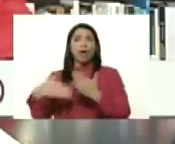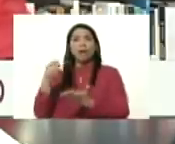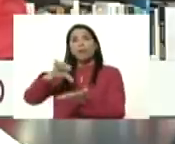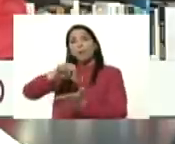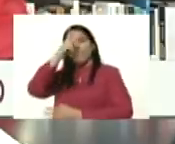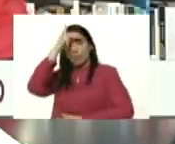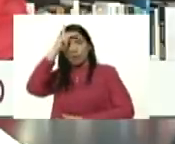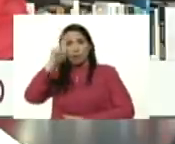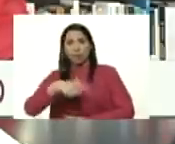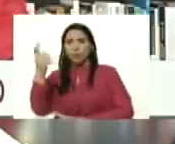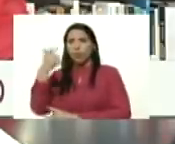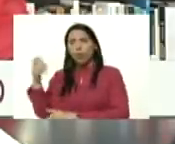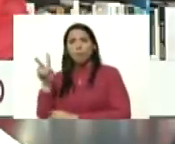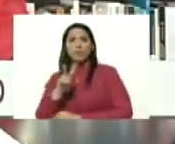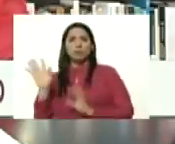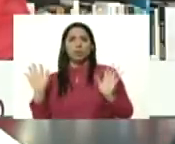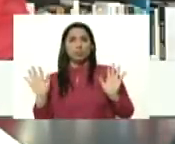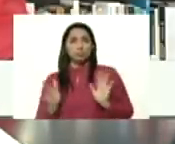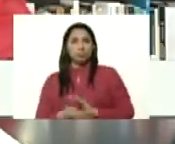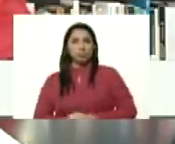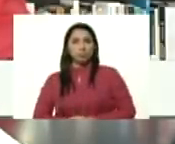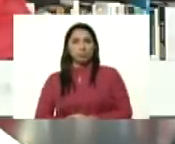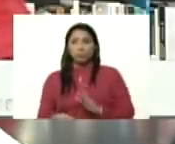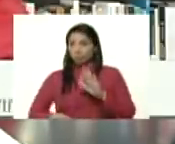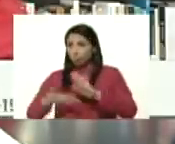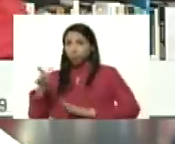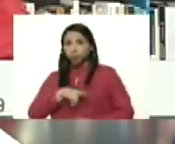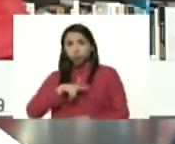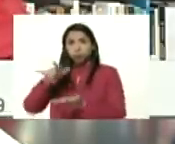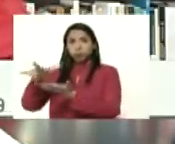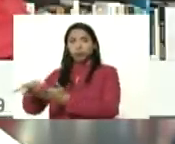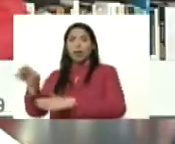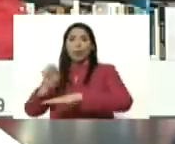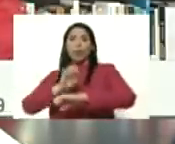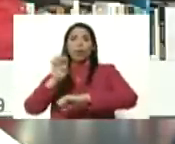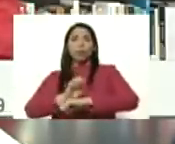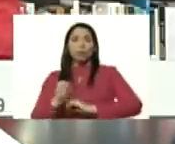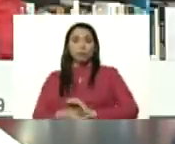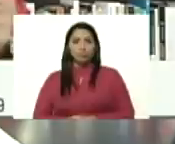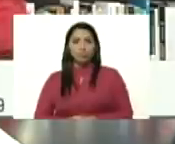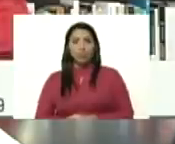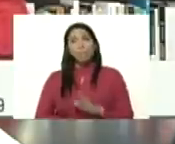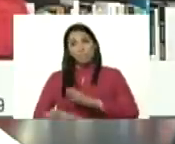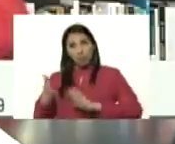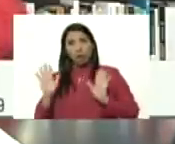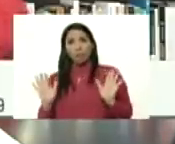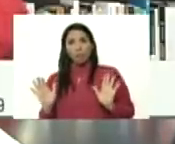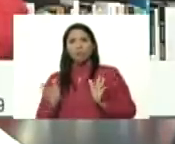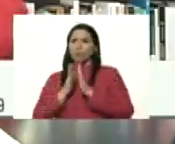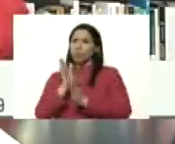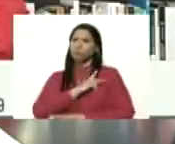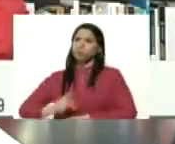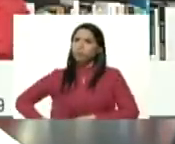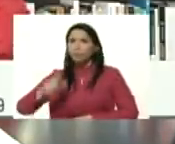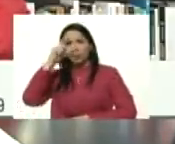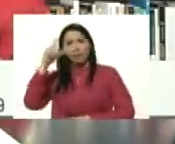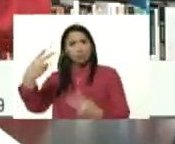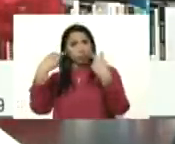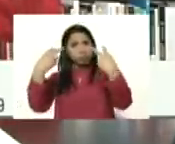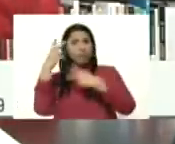buscar a los venezolanos, para mandar a Ecuador. Vamos, señora vicepresidenta, que me